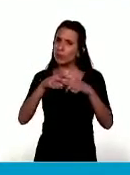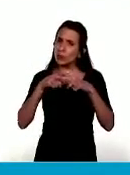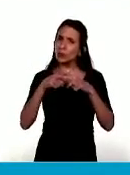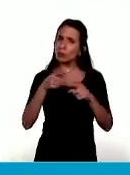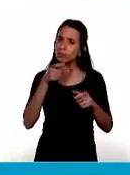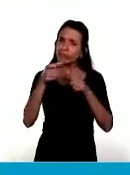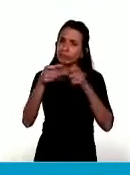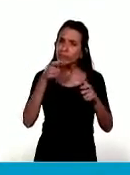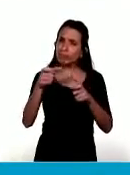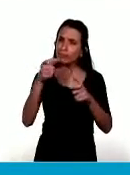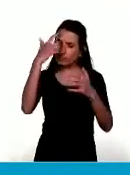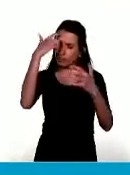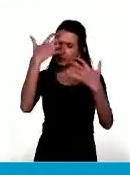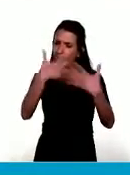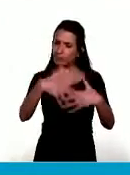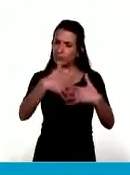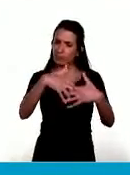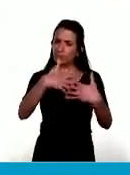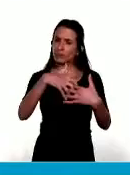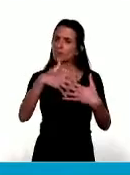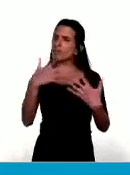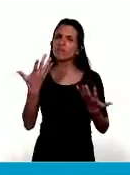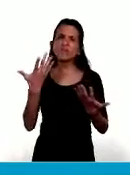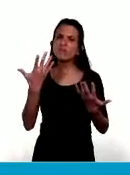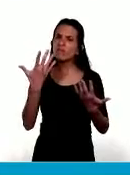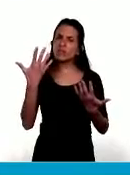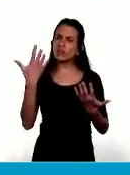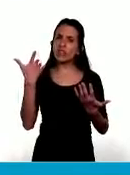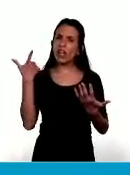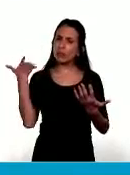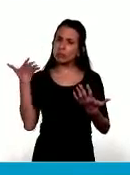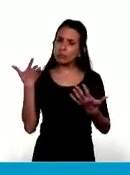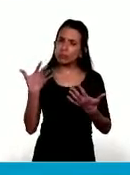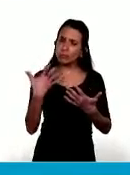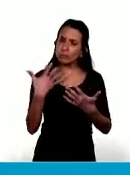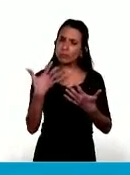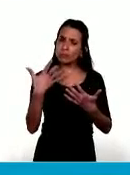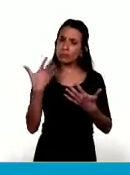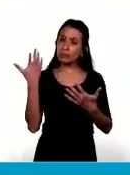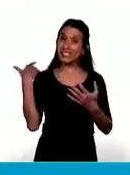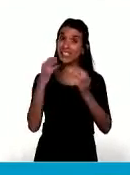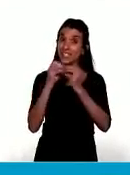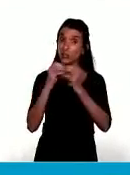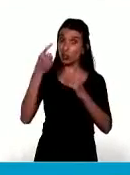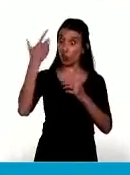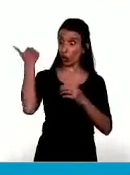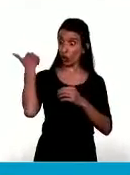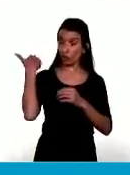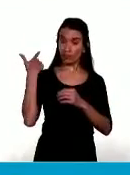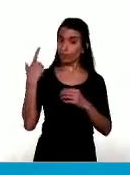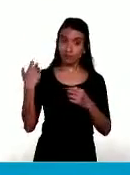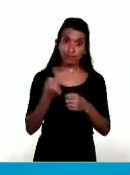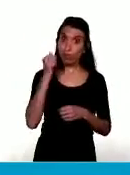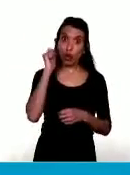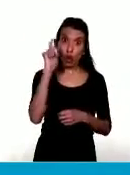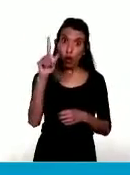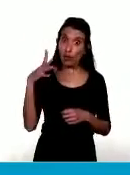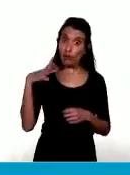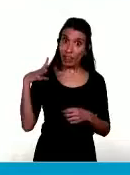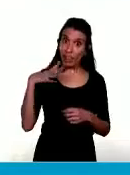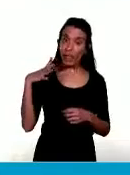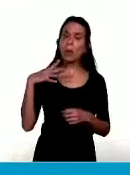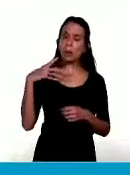contextualizar lo que no pudimos hacer el pasado jueves y lo que en